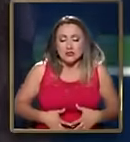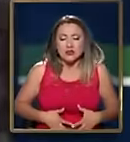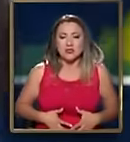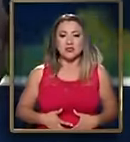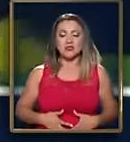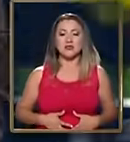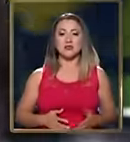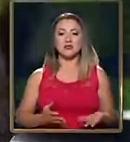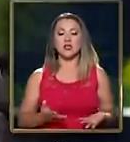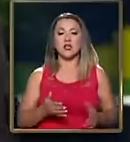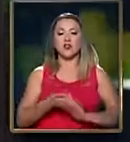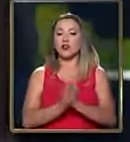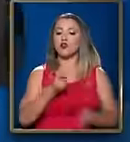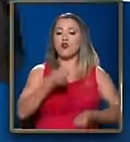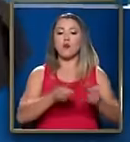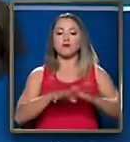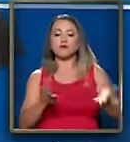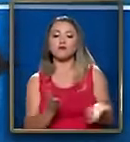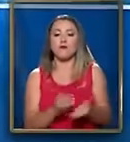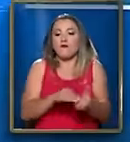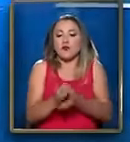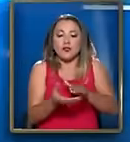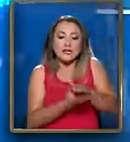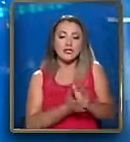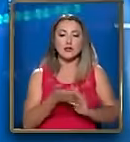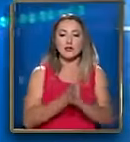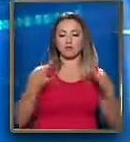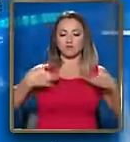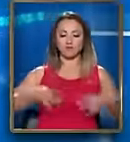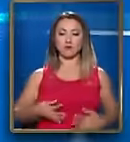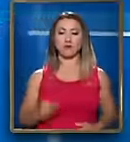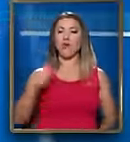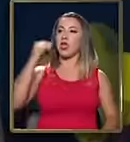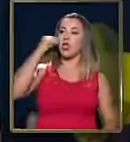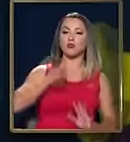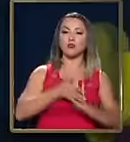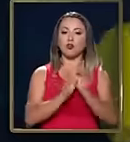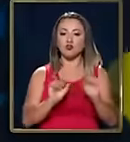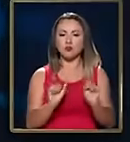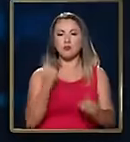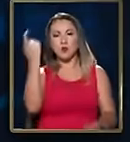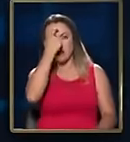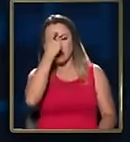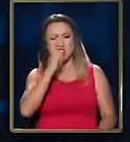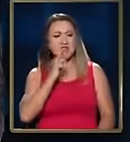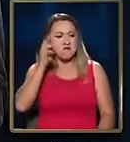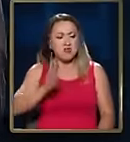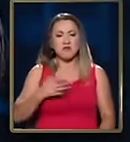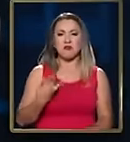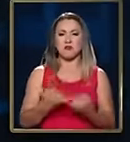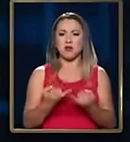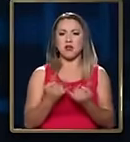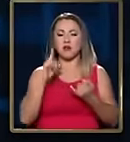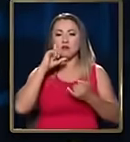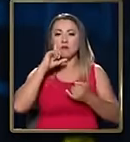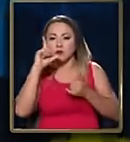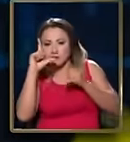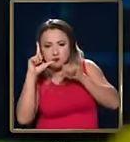que la juar, que las botitas, que esas cosas acá. Y yo también estaba preocupado. ¿Quién mierda me iba a prestar una cámara para